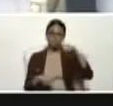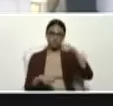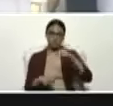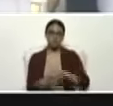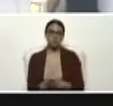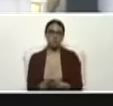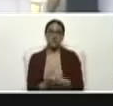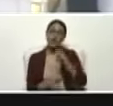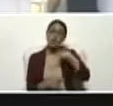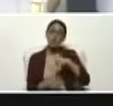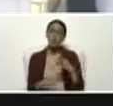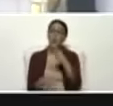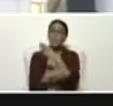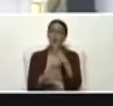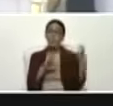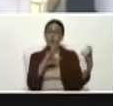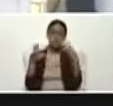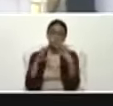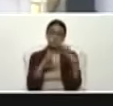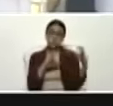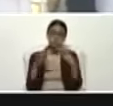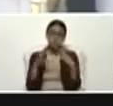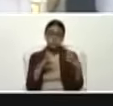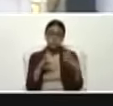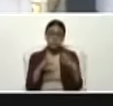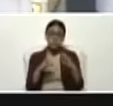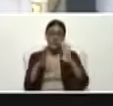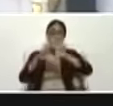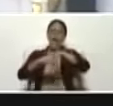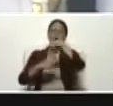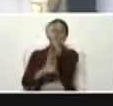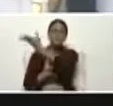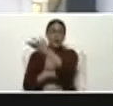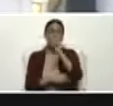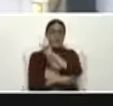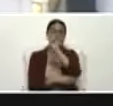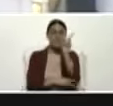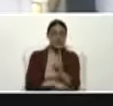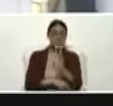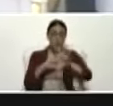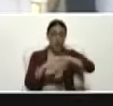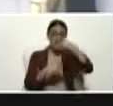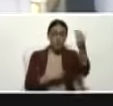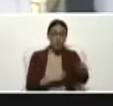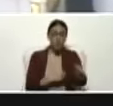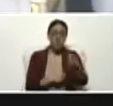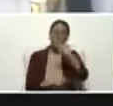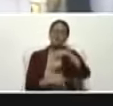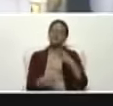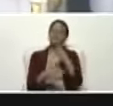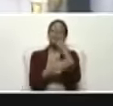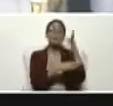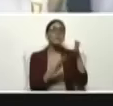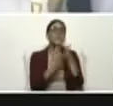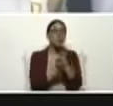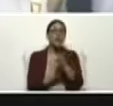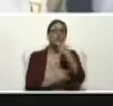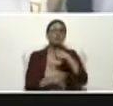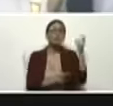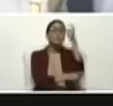Cuando salimos a combatir fuera de nuestra frontera, fue para conquistar la independencia y la